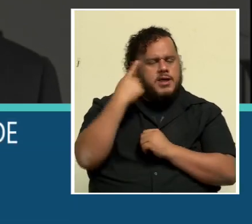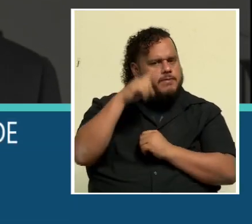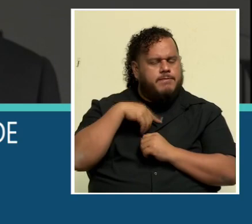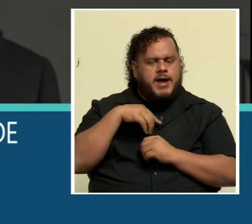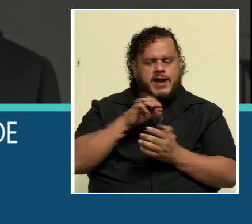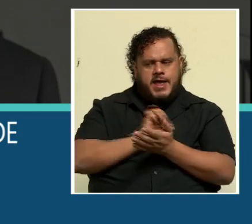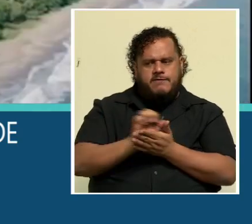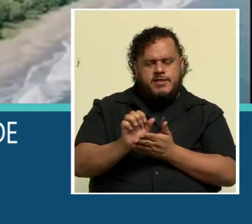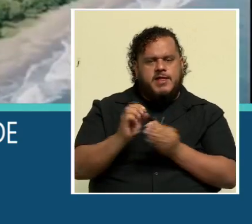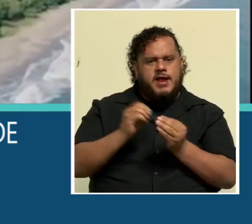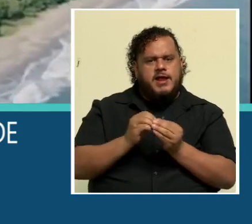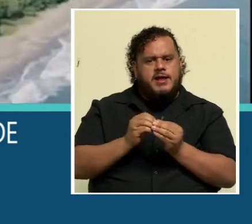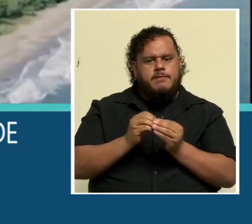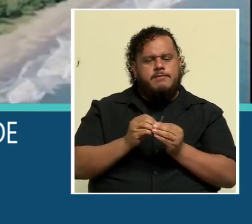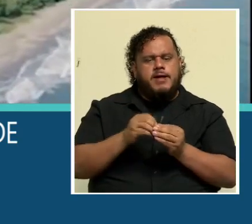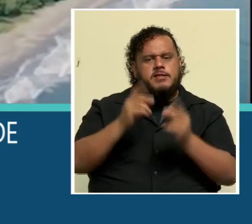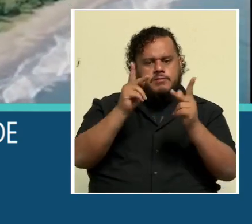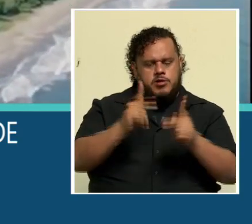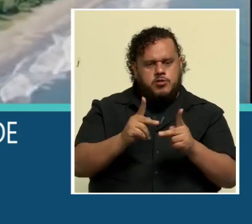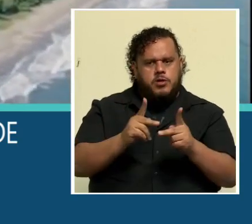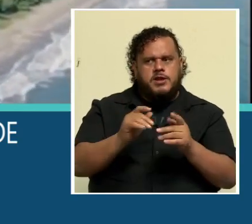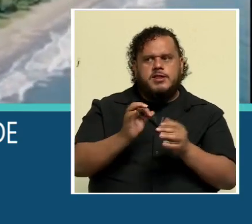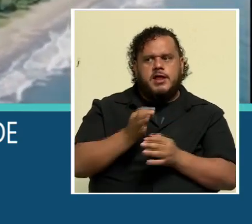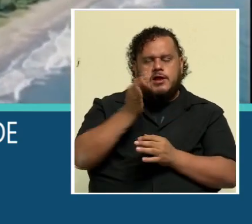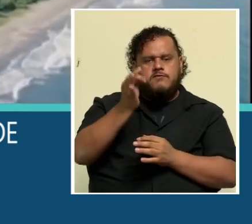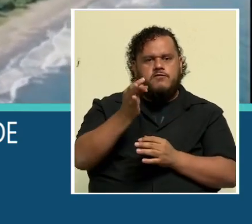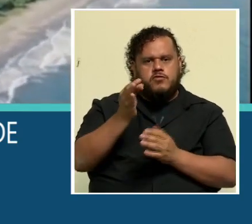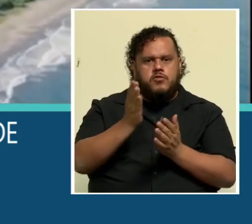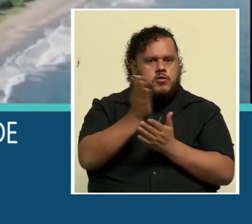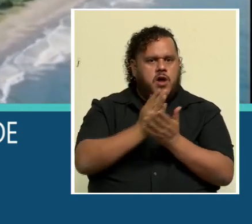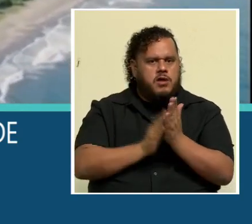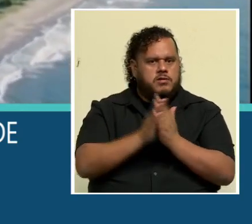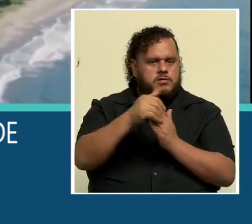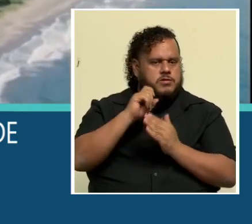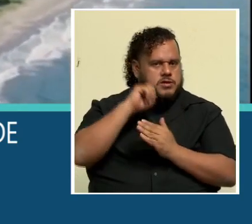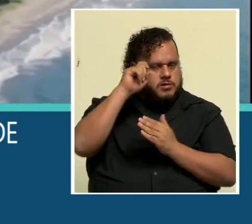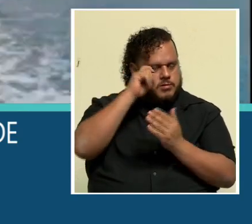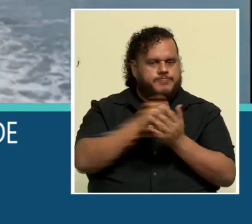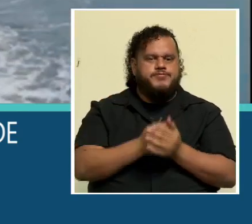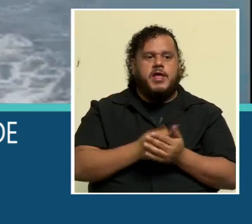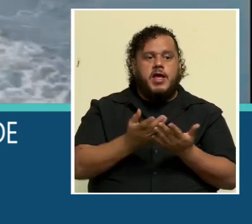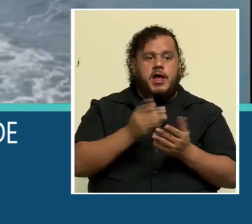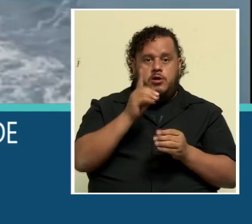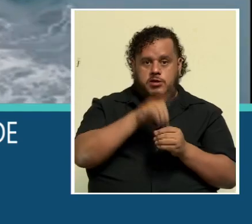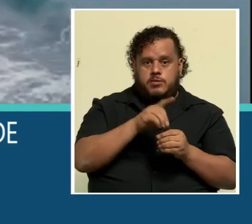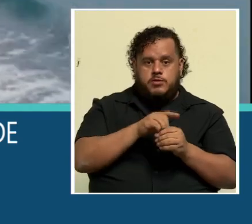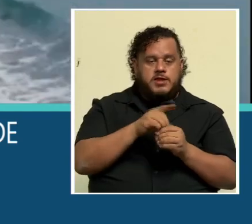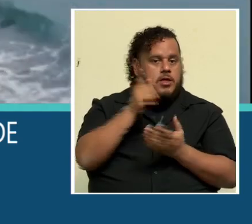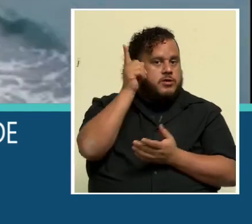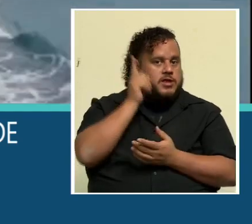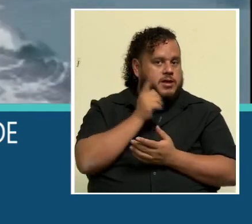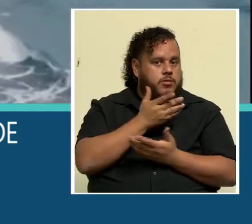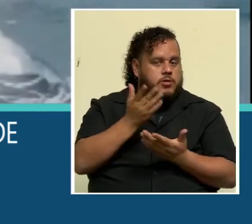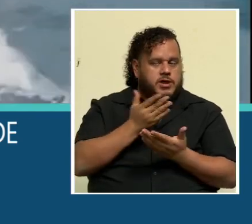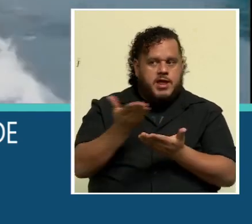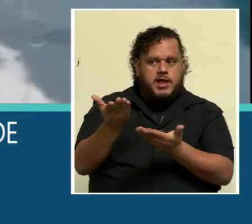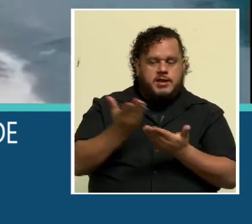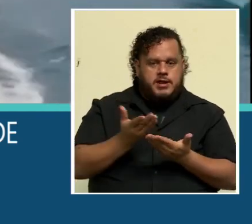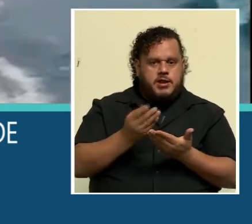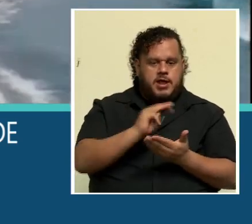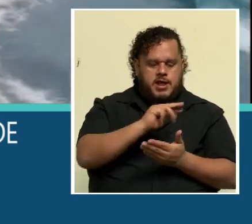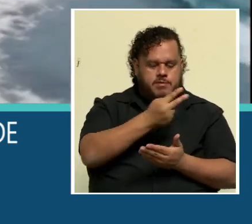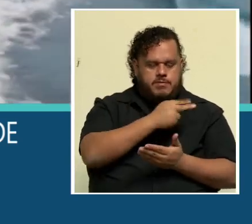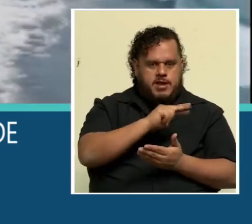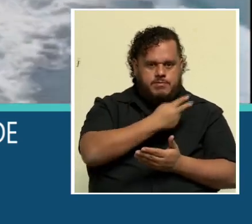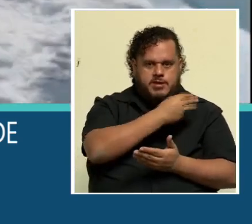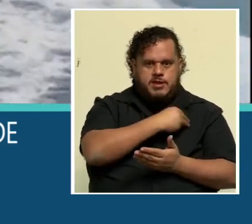de estas agresiones sexuales. Debido a esto, los diputados de la Comisión de la Provincia de Limón recibieron al viceministro de Seguridad Pública este lunes,